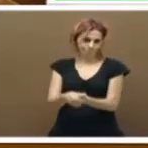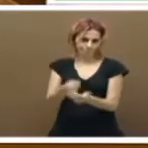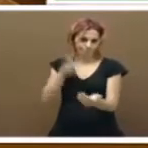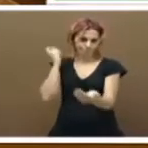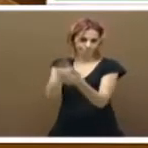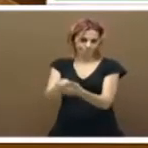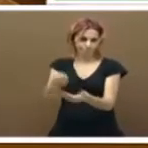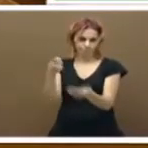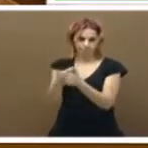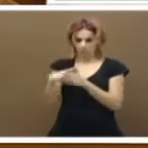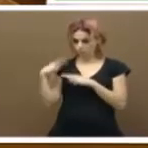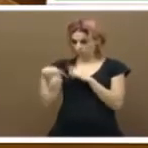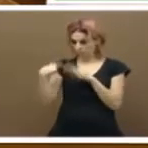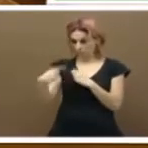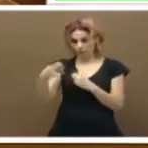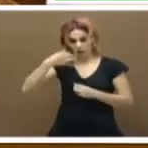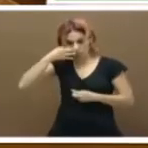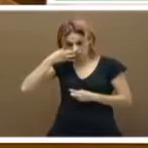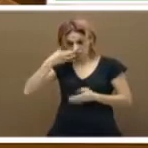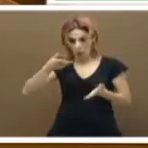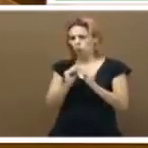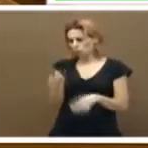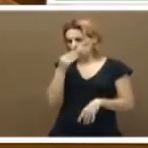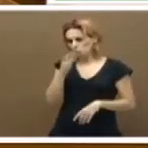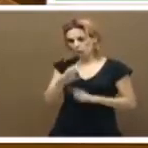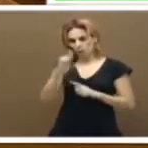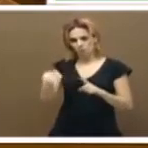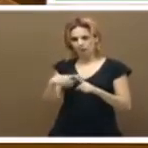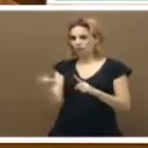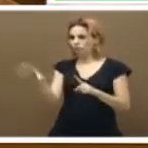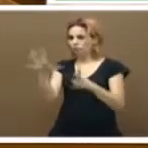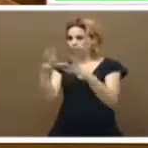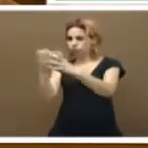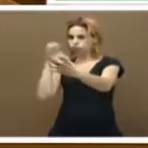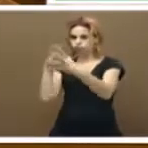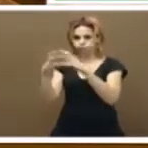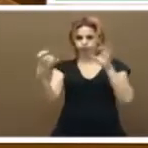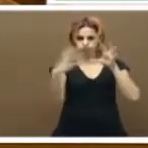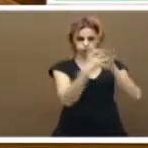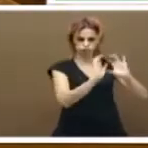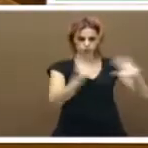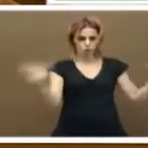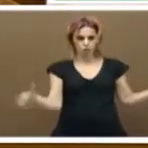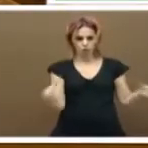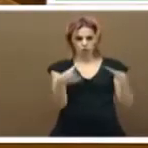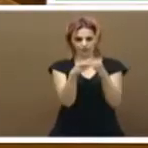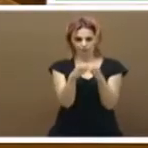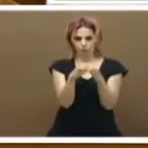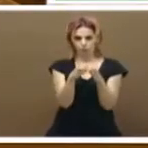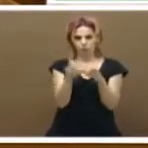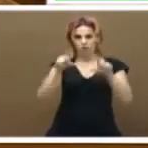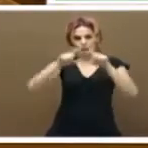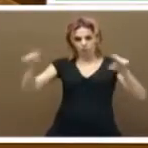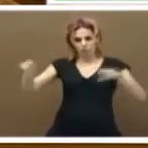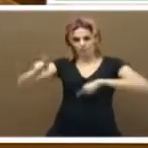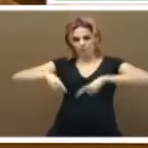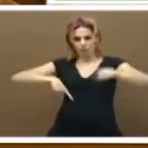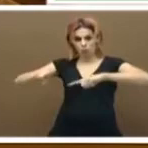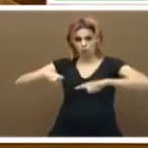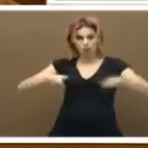cuando en muchas casas ni siquiera llegaban a final de mes. La comprensión y colaboración de los colectivos y empresas de transporte a los que